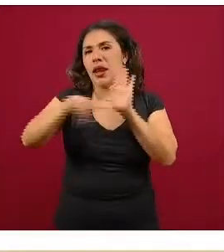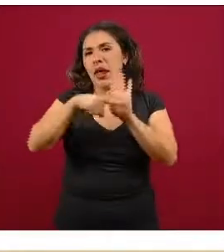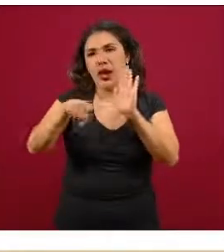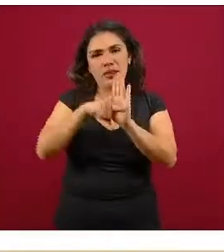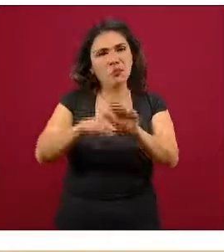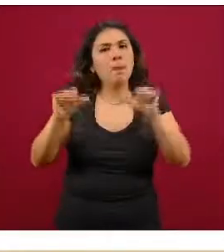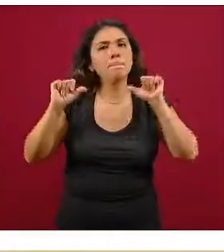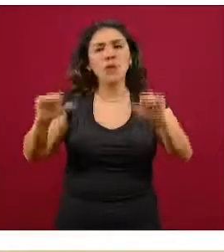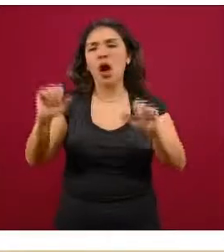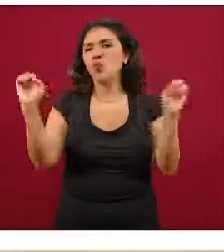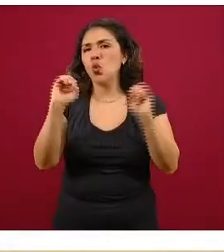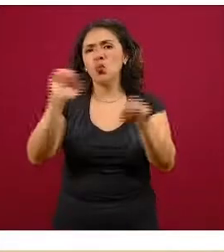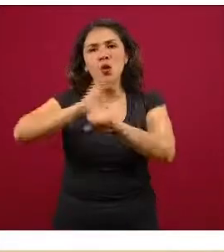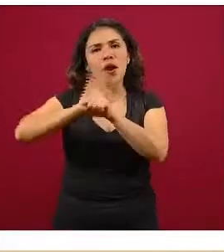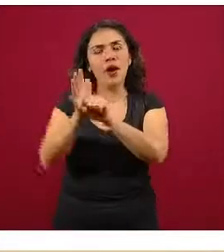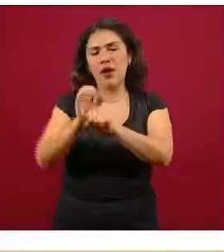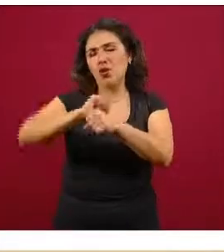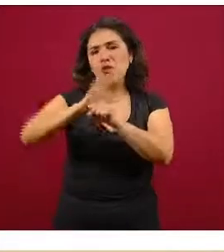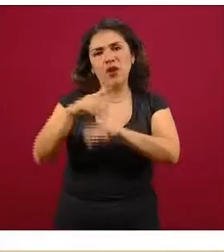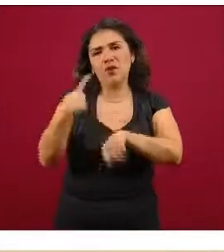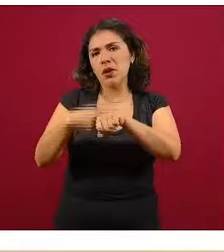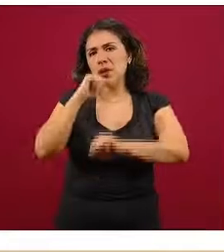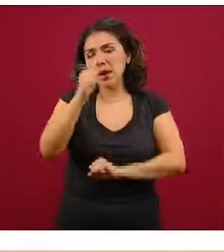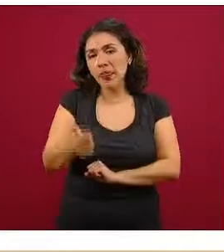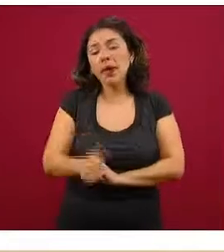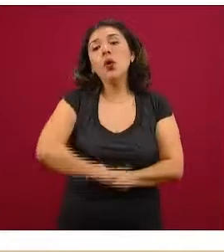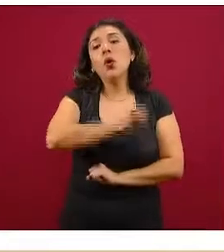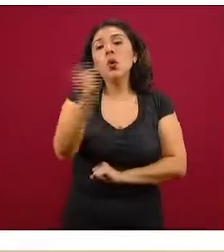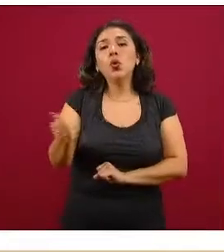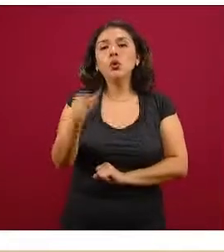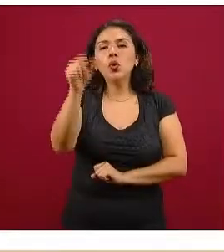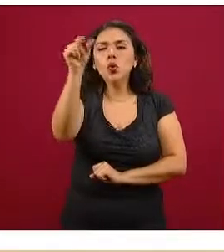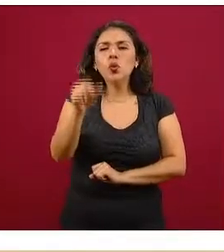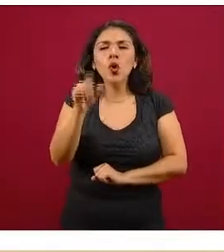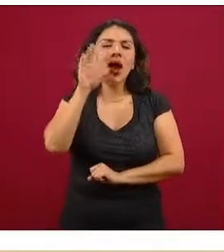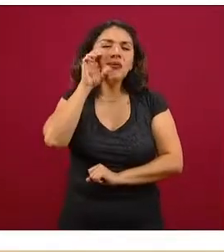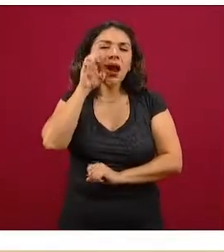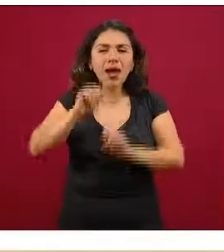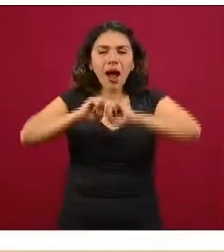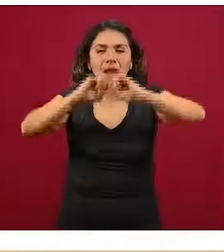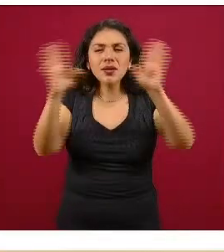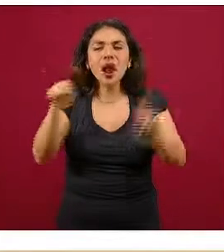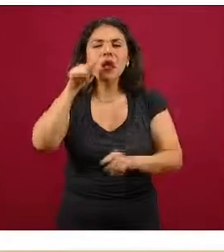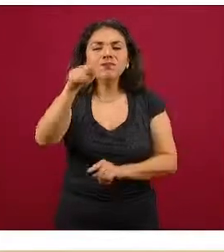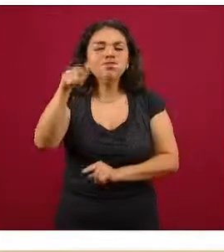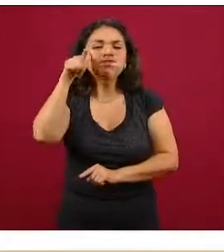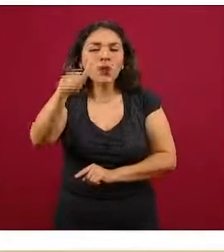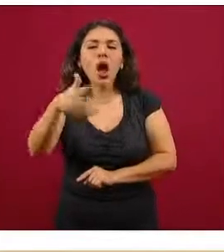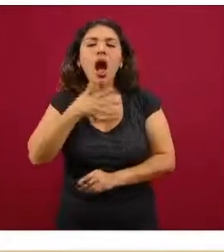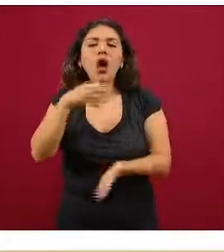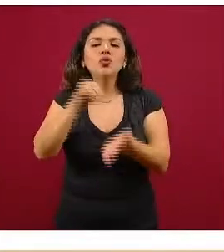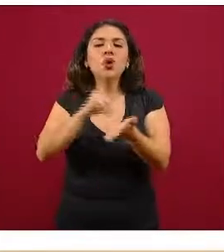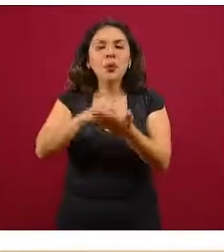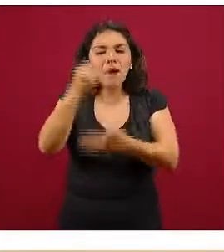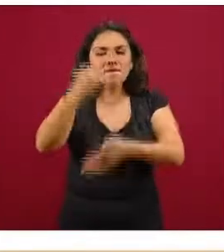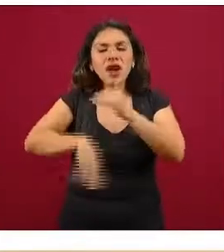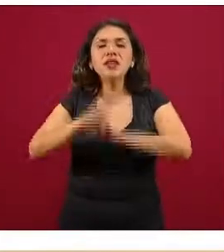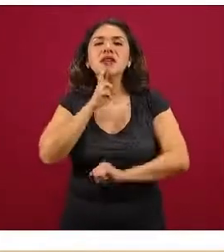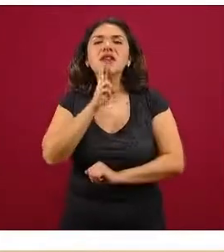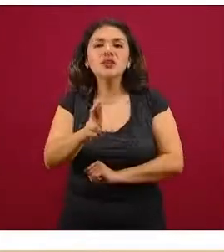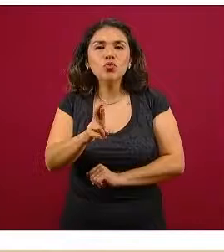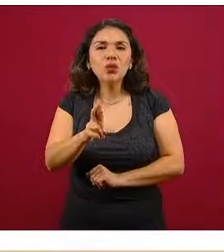están descartadas a la enfermedad, y en las barras naranja claro, aquellas que todavía tienen pendiente un